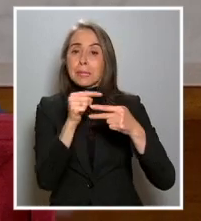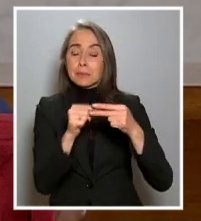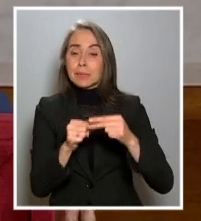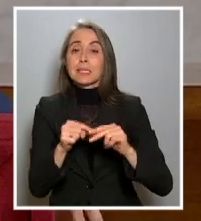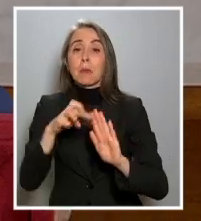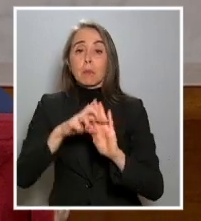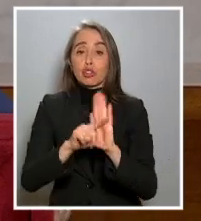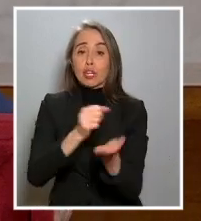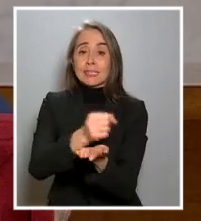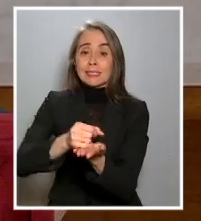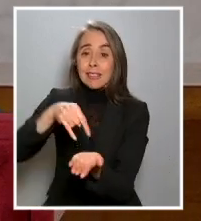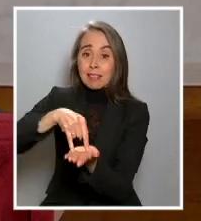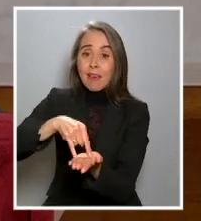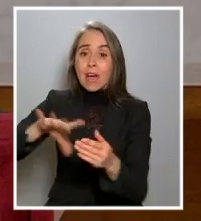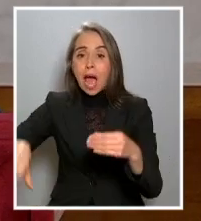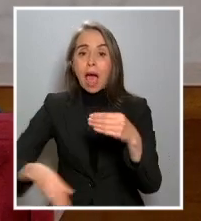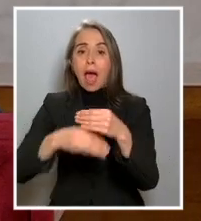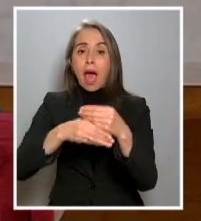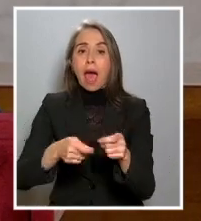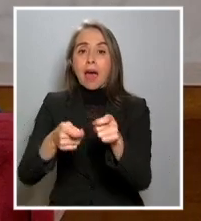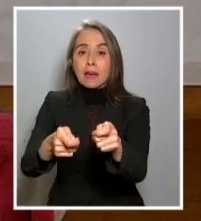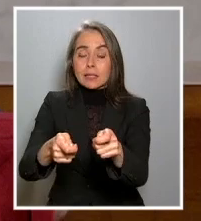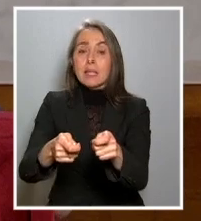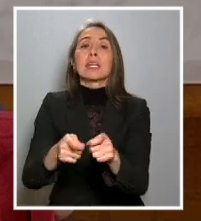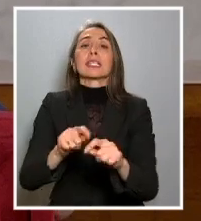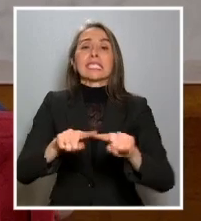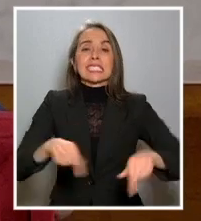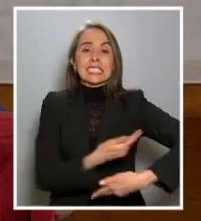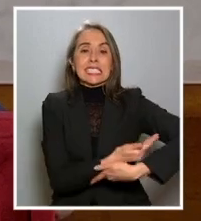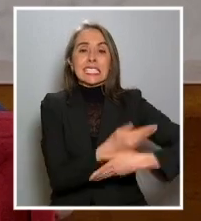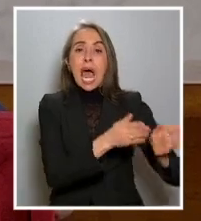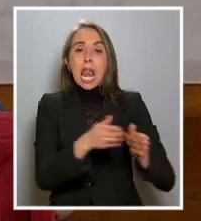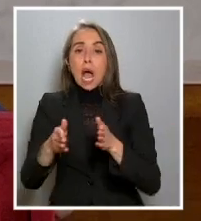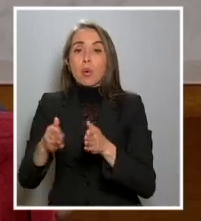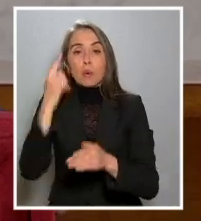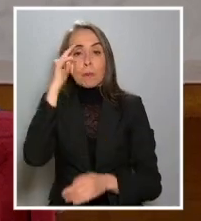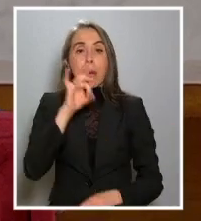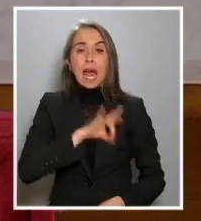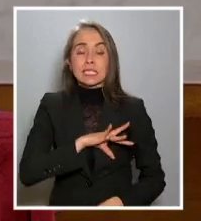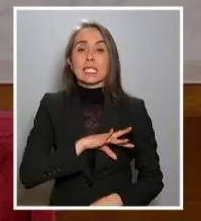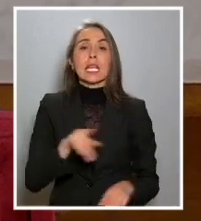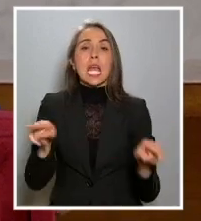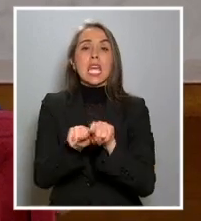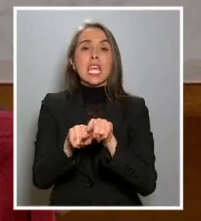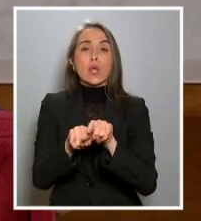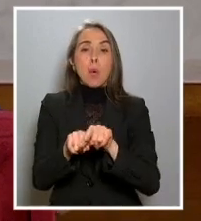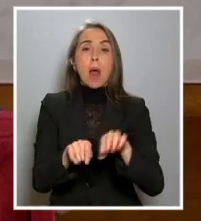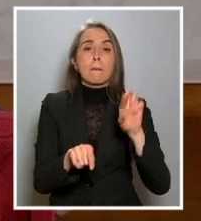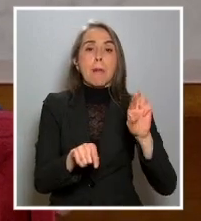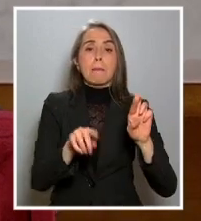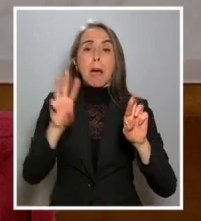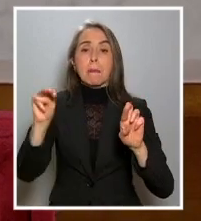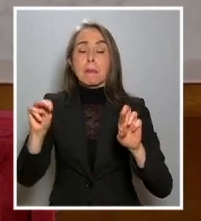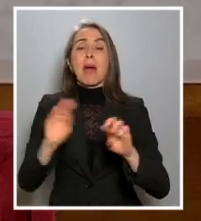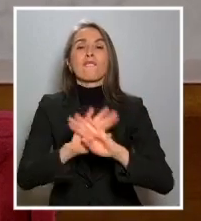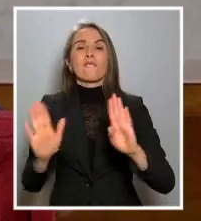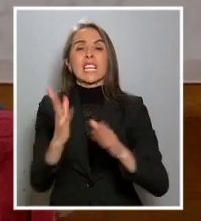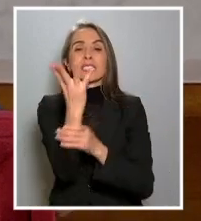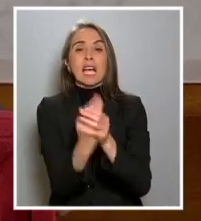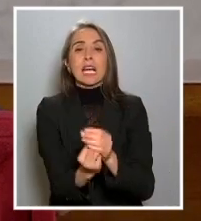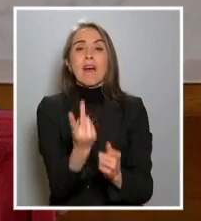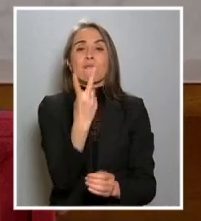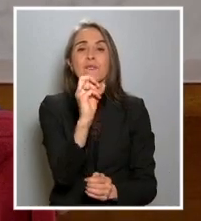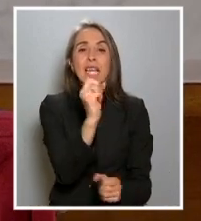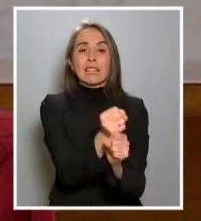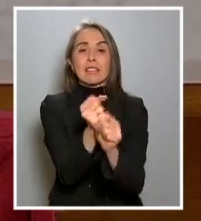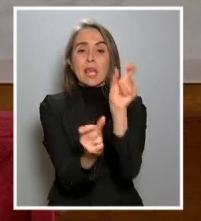iniciativa de Sala Cuna para Chile, que beneficiará a padres y madres por igual, poniendo fin al tope de 20 trabajadoras por empresa y al mismo